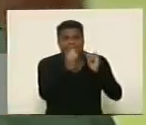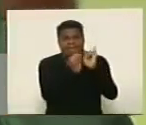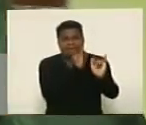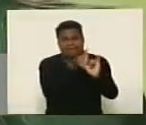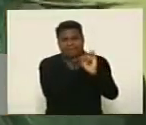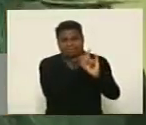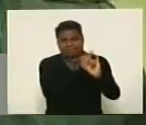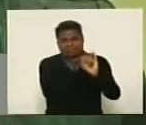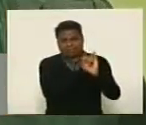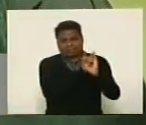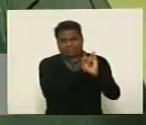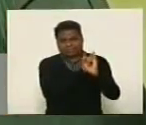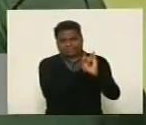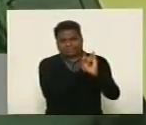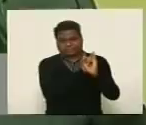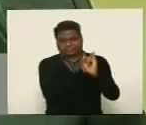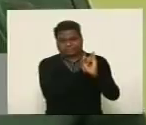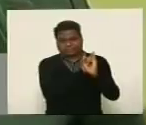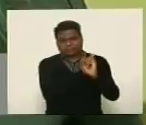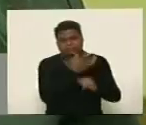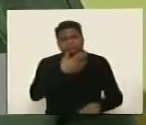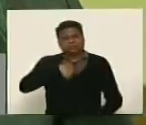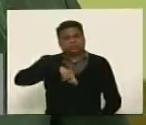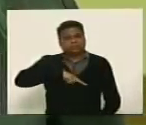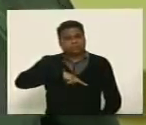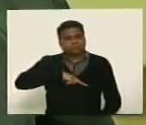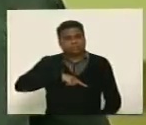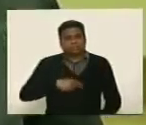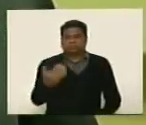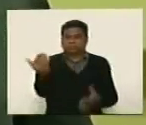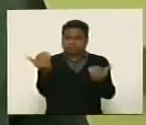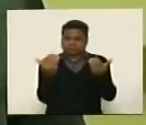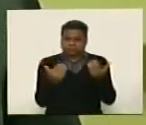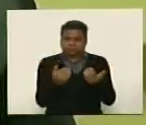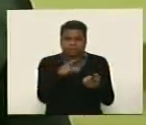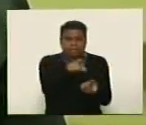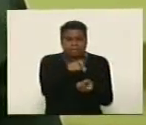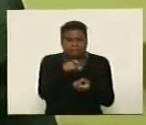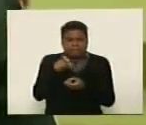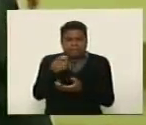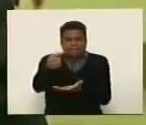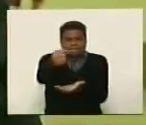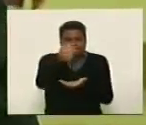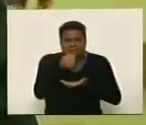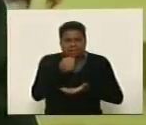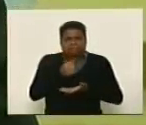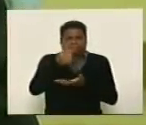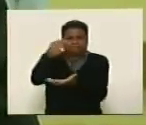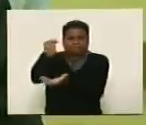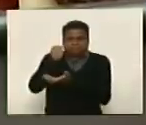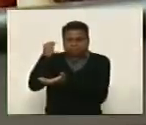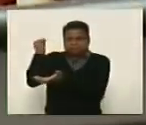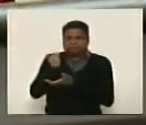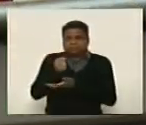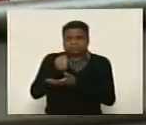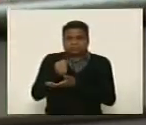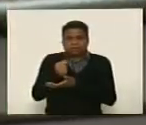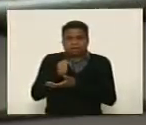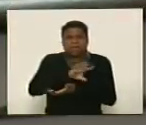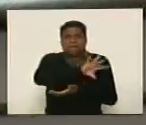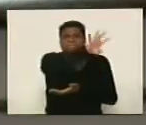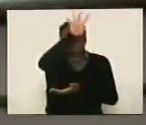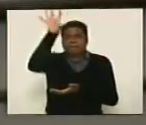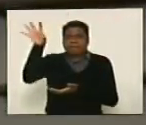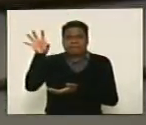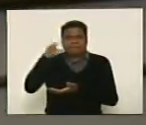nosotros atraemos la captación de capital para atraer la inversión extranjera. Con la inversión